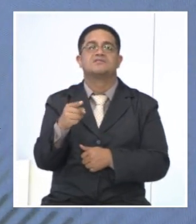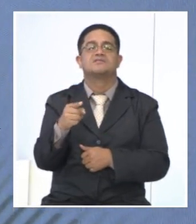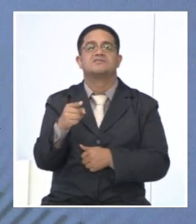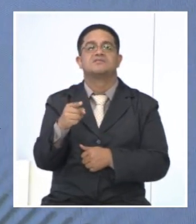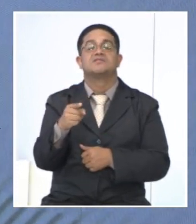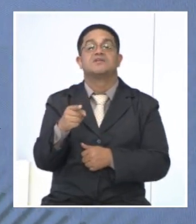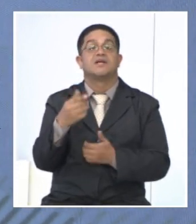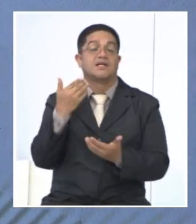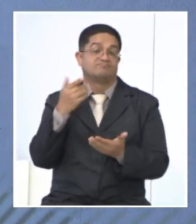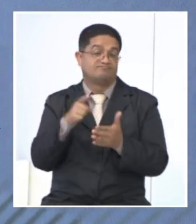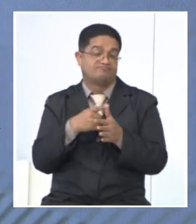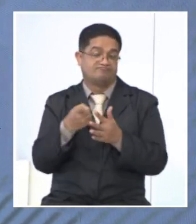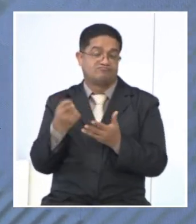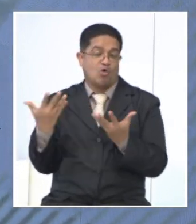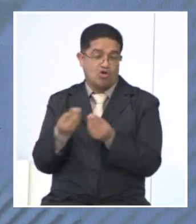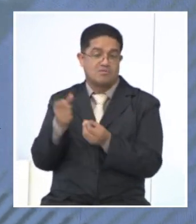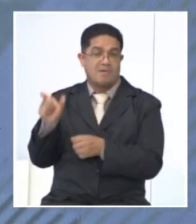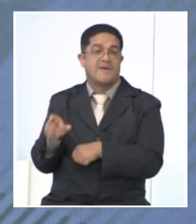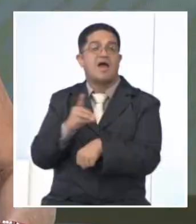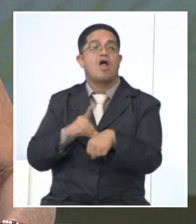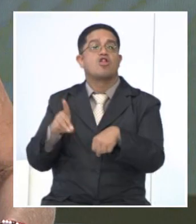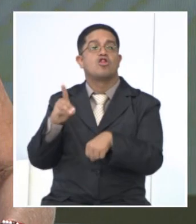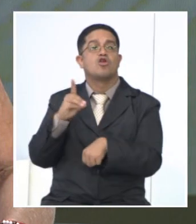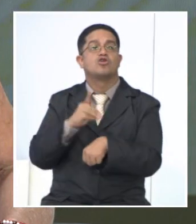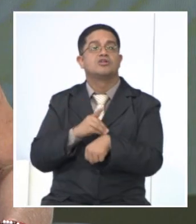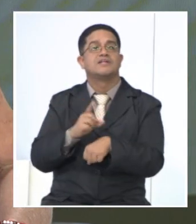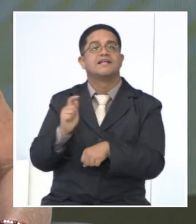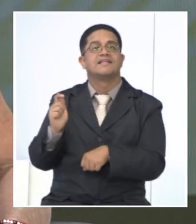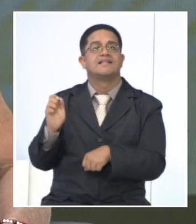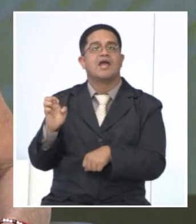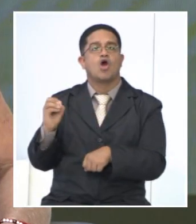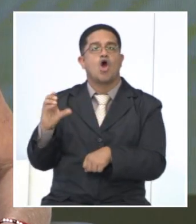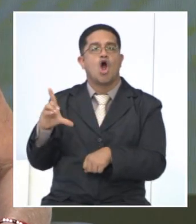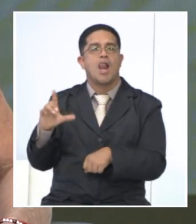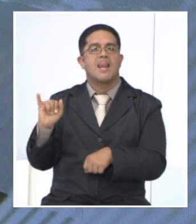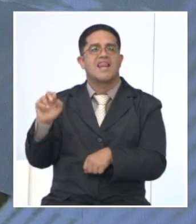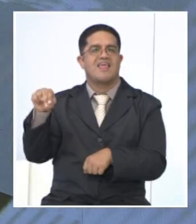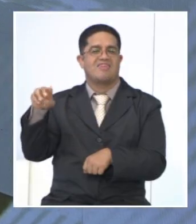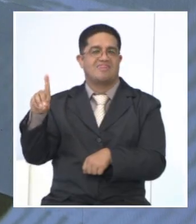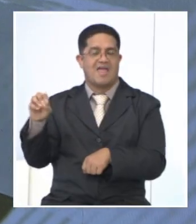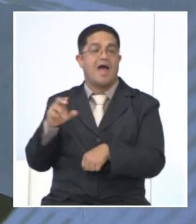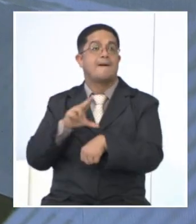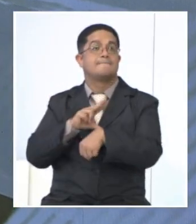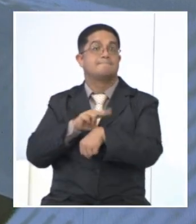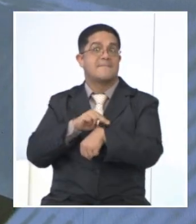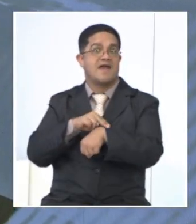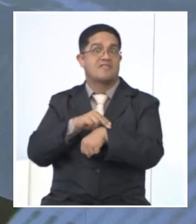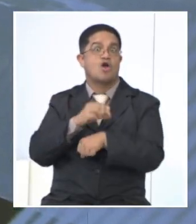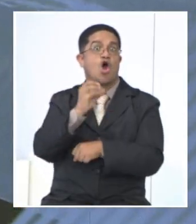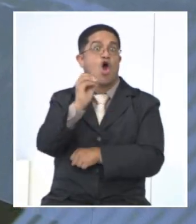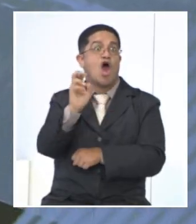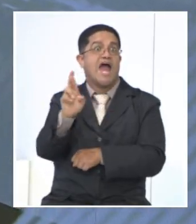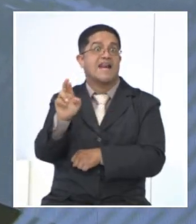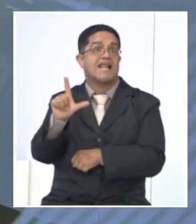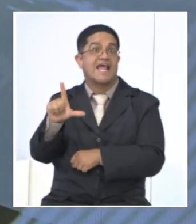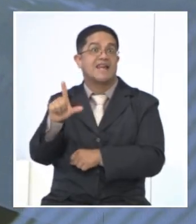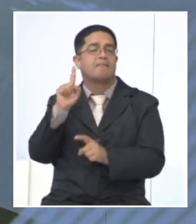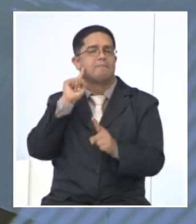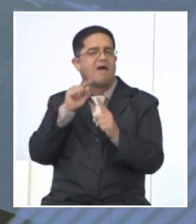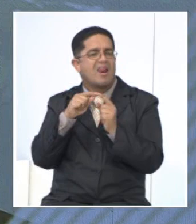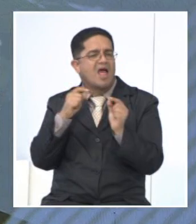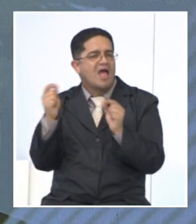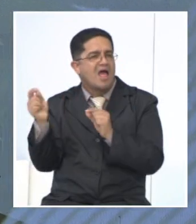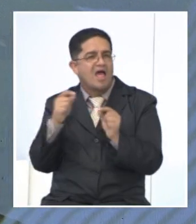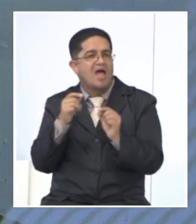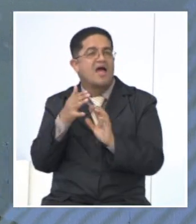constantemente. Para este tema, hoy nos acompaña la doctora Teolinda Mendoza de Morales, médico otorrinolaringólogo, para conversar sobre